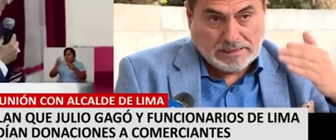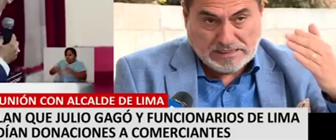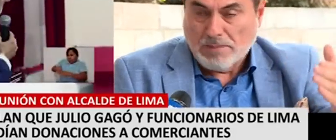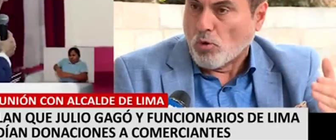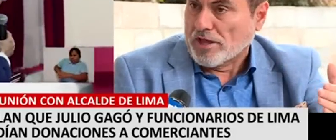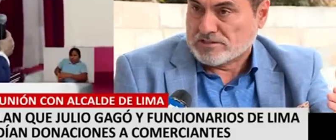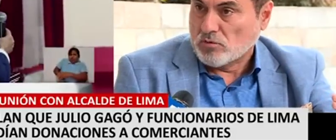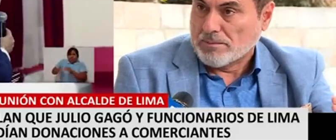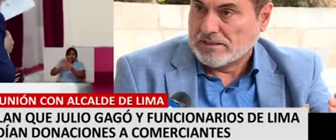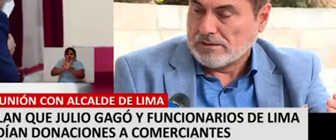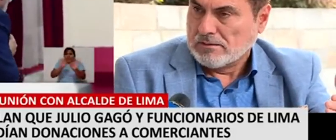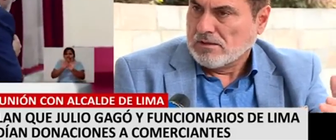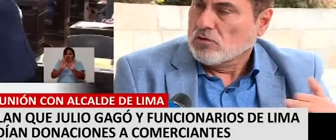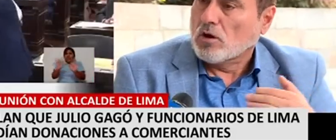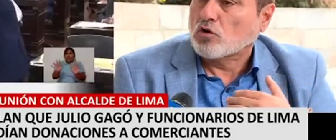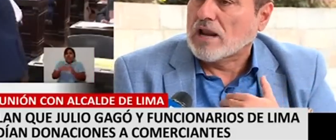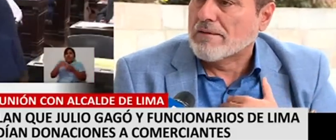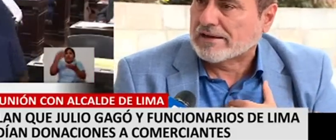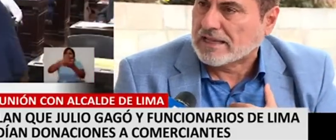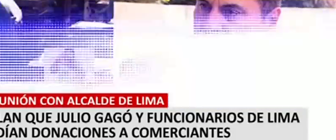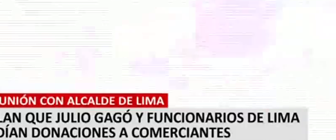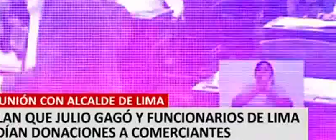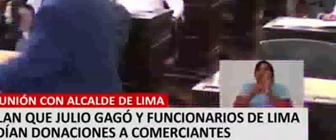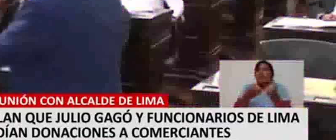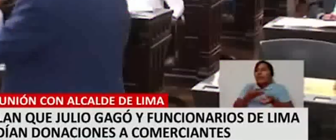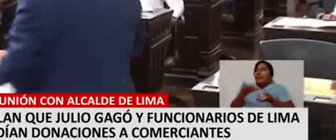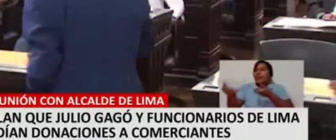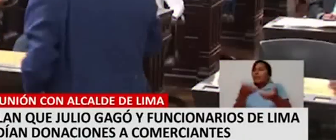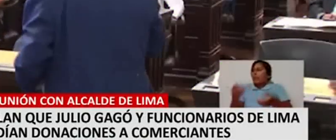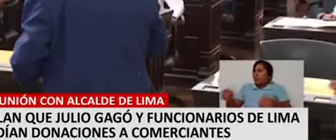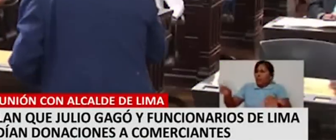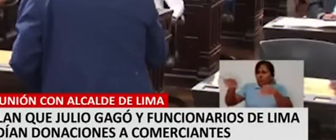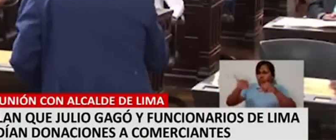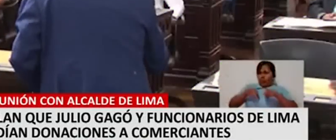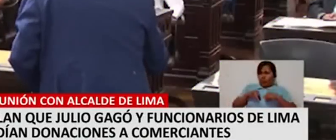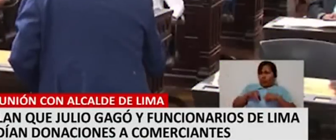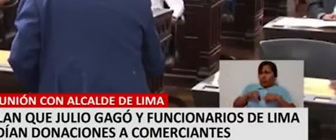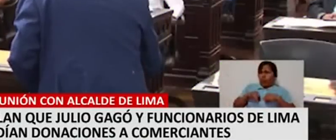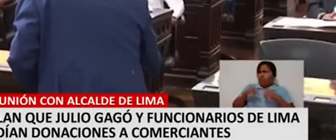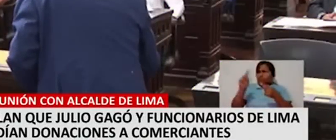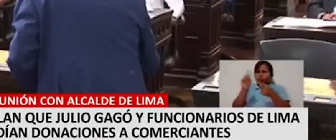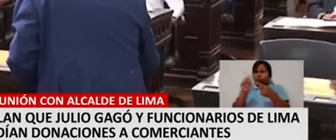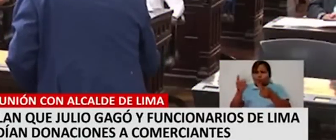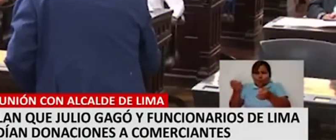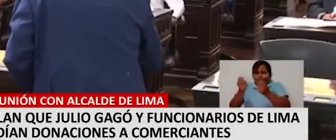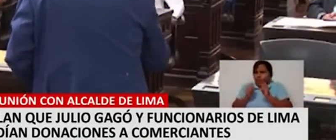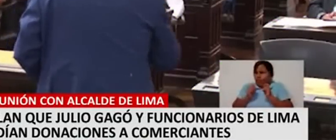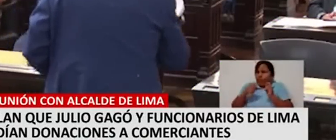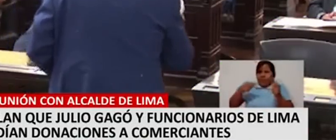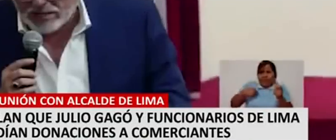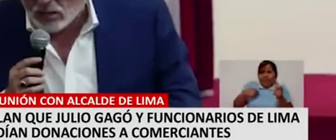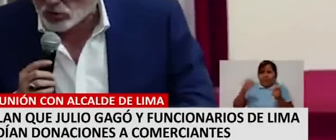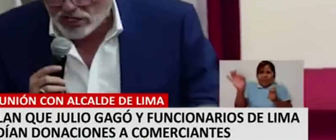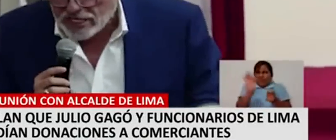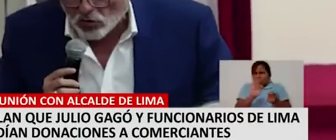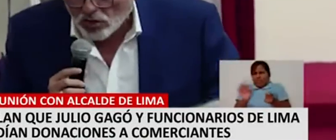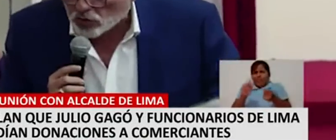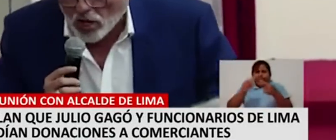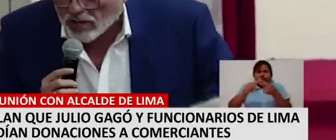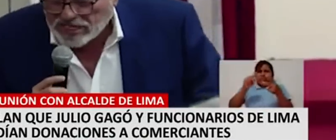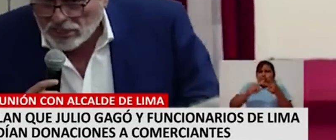porque cree que tiene el poder seguramente, yo hablo con la verdad. Mientras la municipalidad investiga a Julio Gagó,